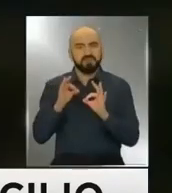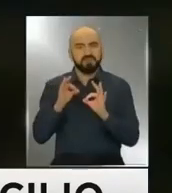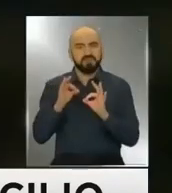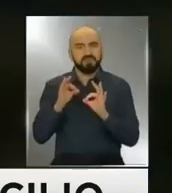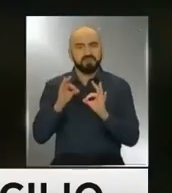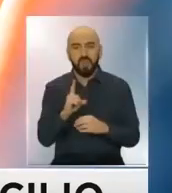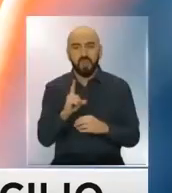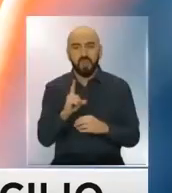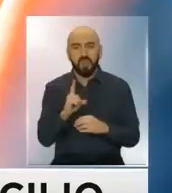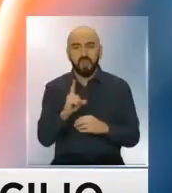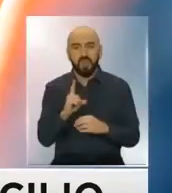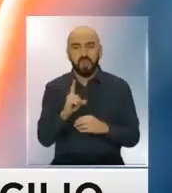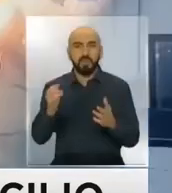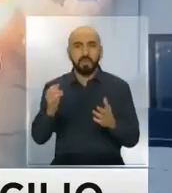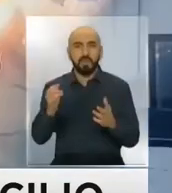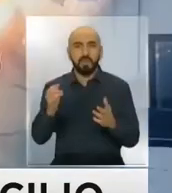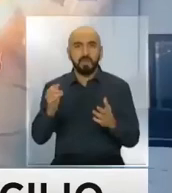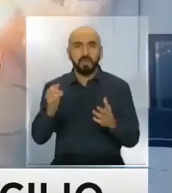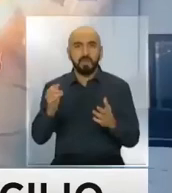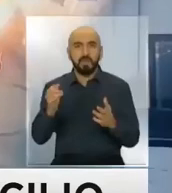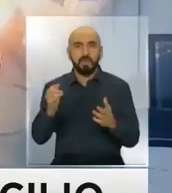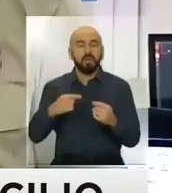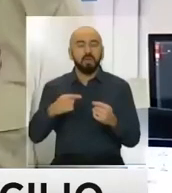los procedimientos que se generan en el ciberespacio.